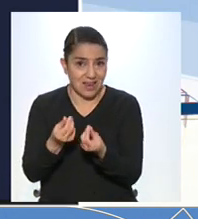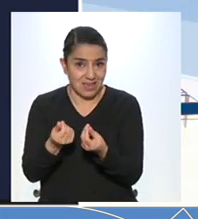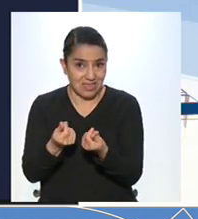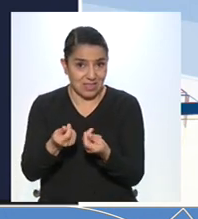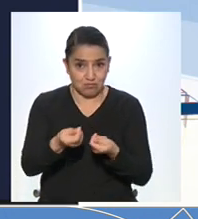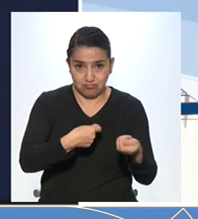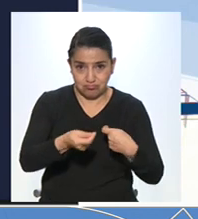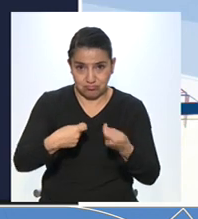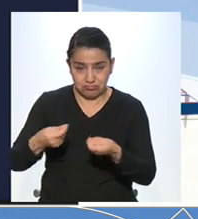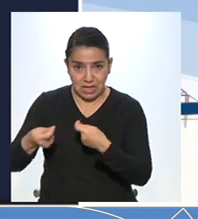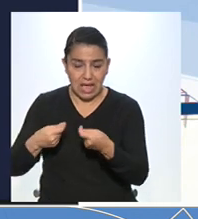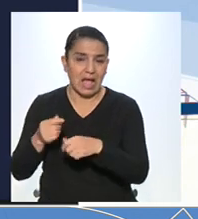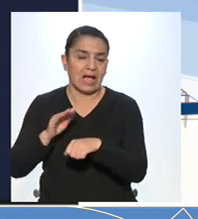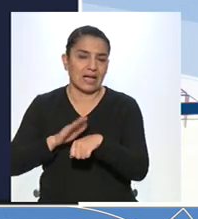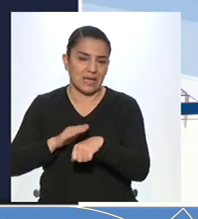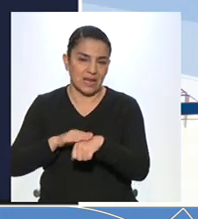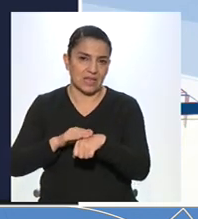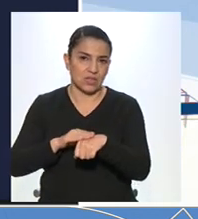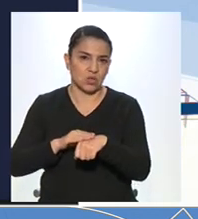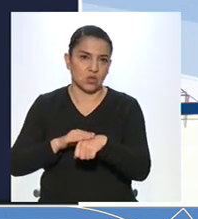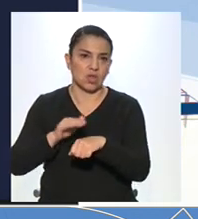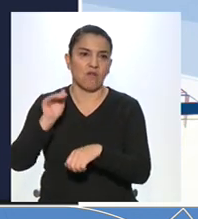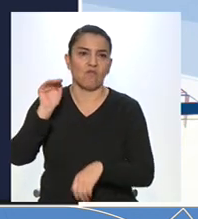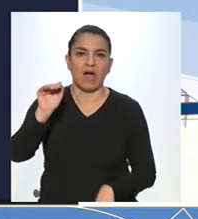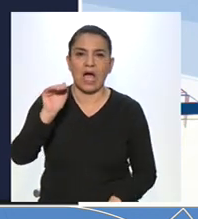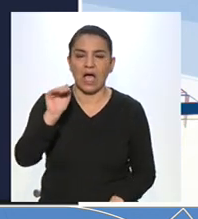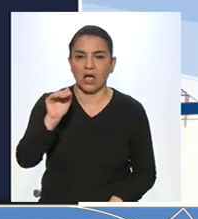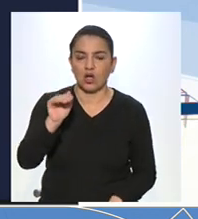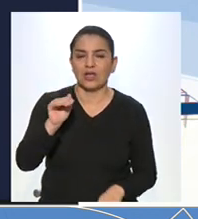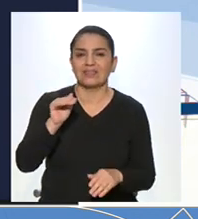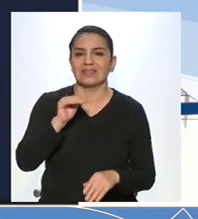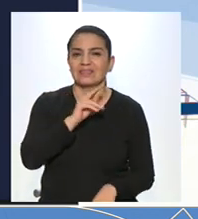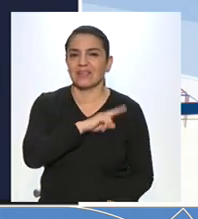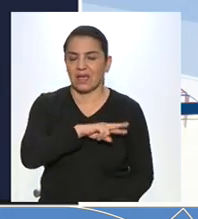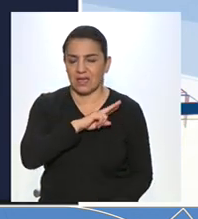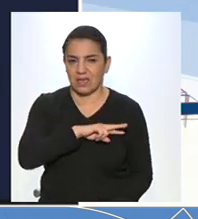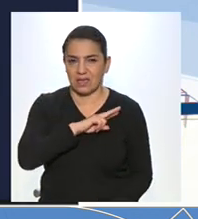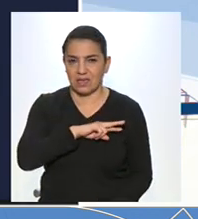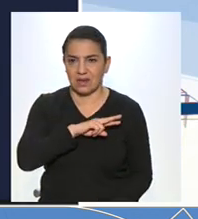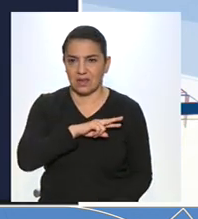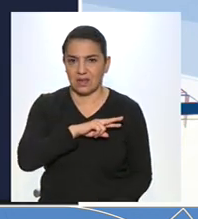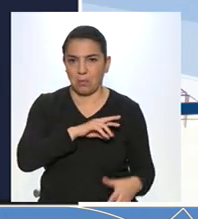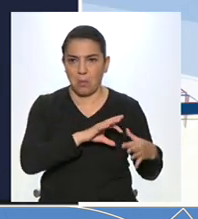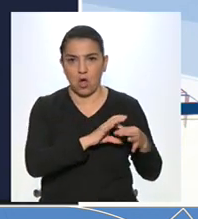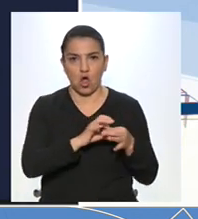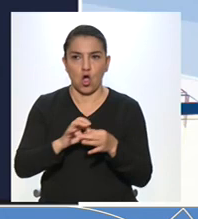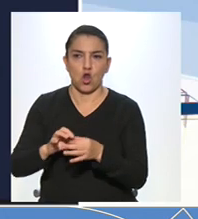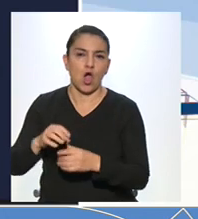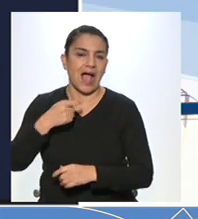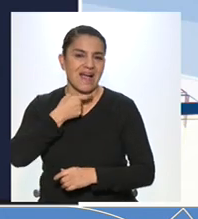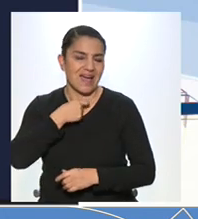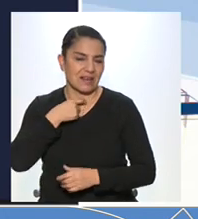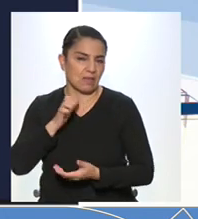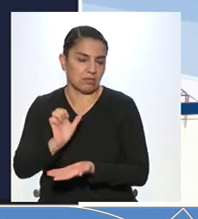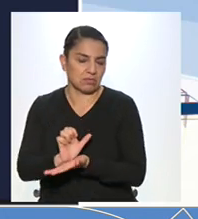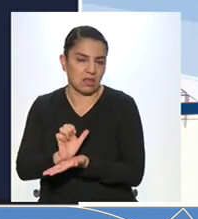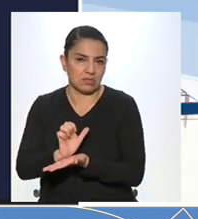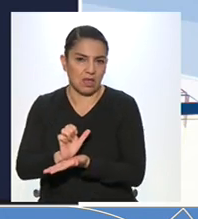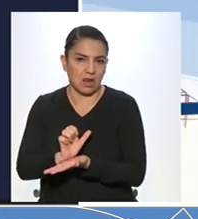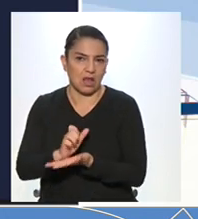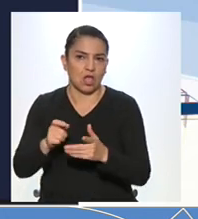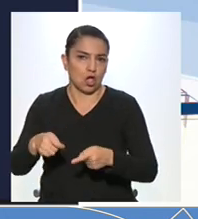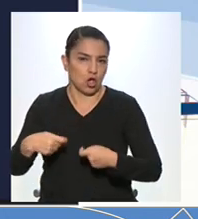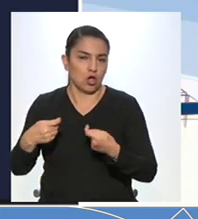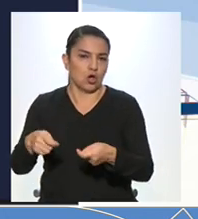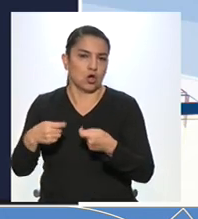través de crédito a los bancos con un interés y a través de garantías estatales cuyo costo solo va a depender